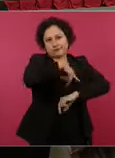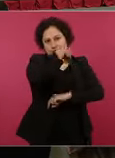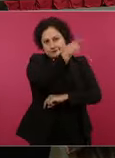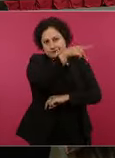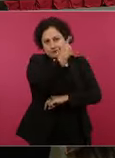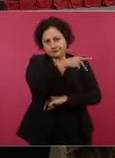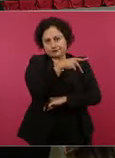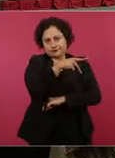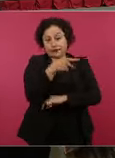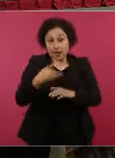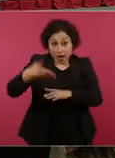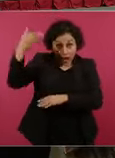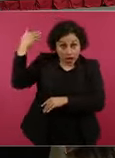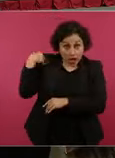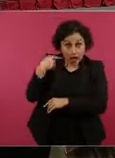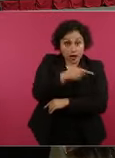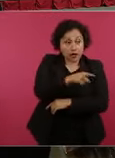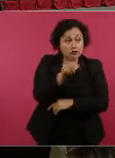el tren,